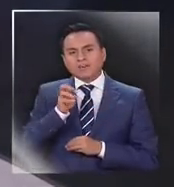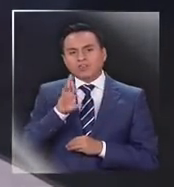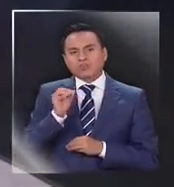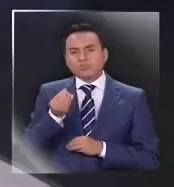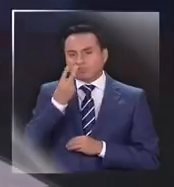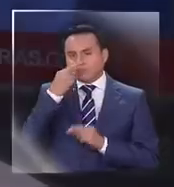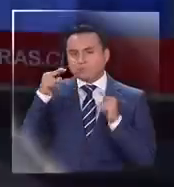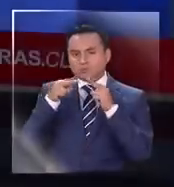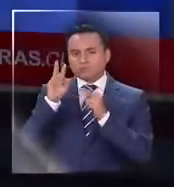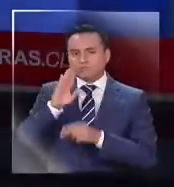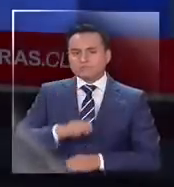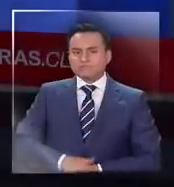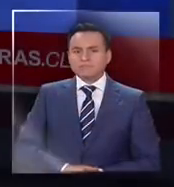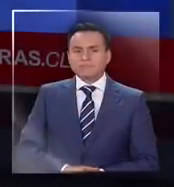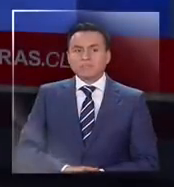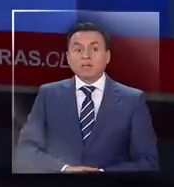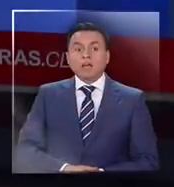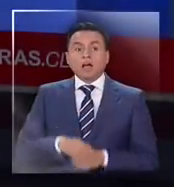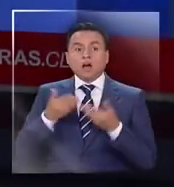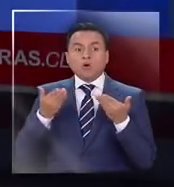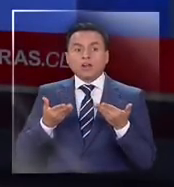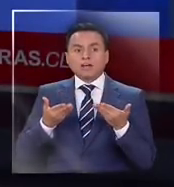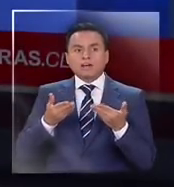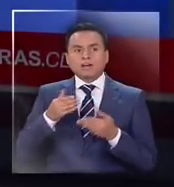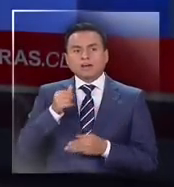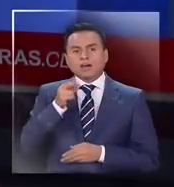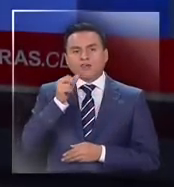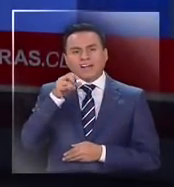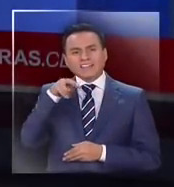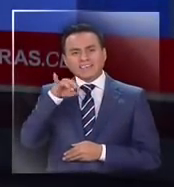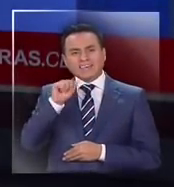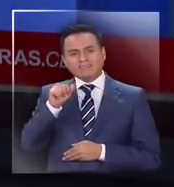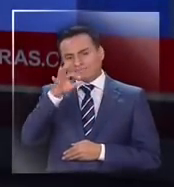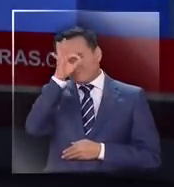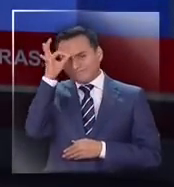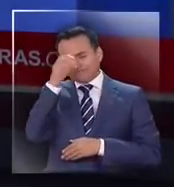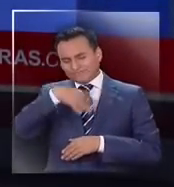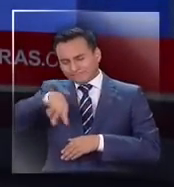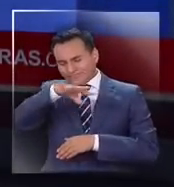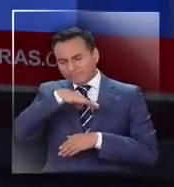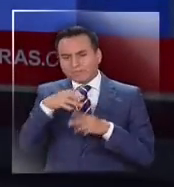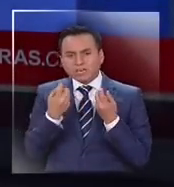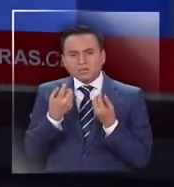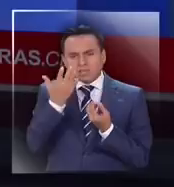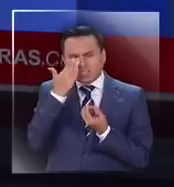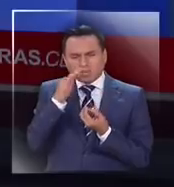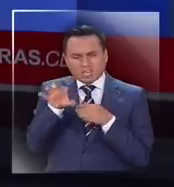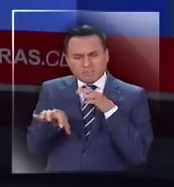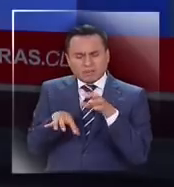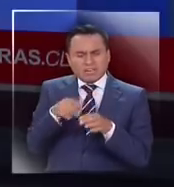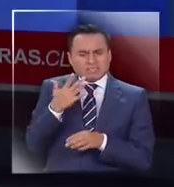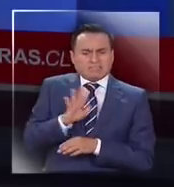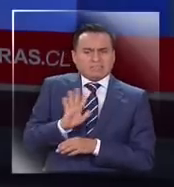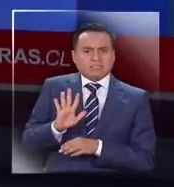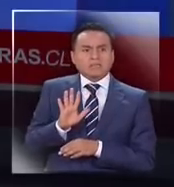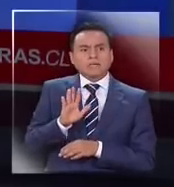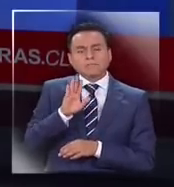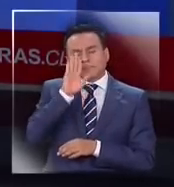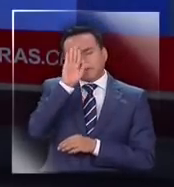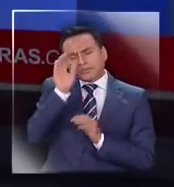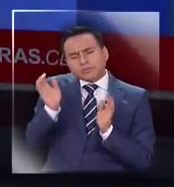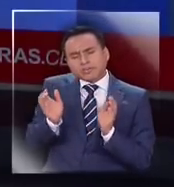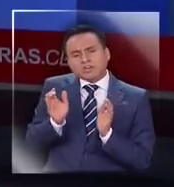vemos. Nos vamos ahora a la Araucanía, donde hay un caso brutal de maltrato animal. Una perrita